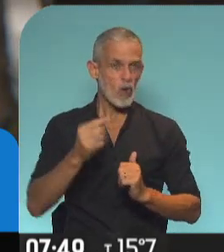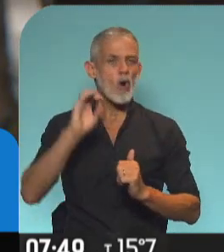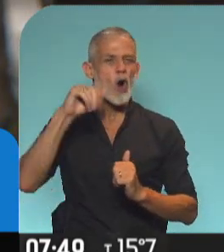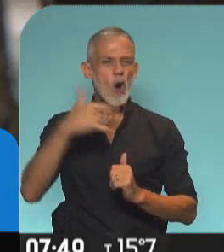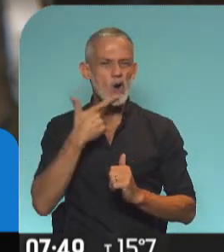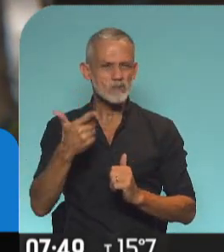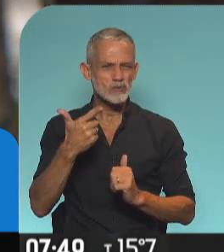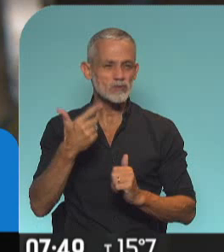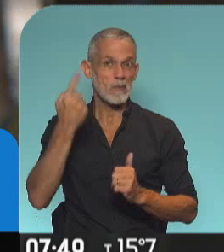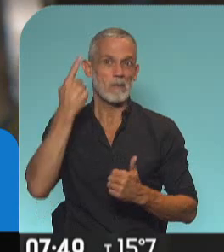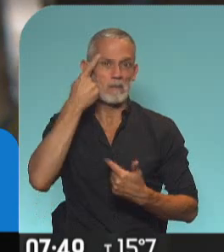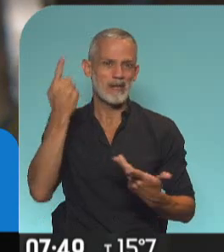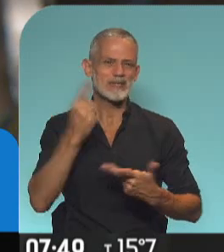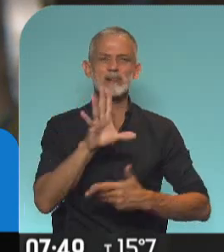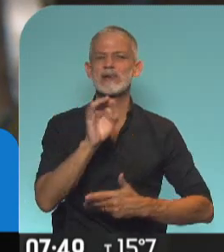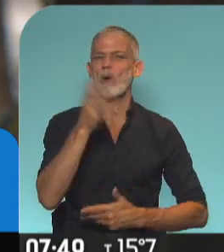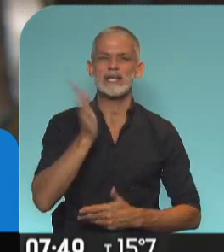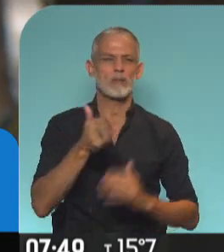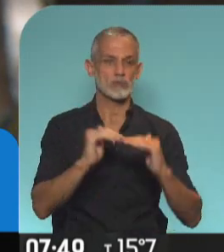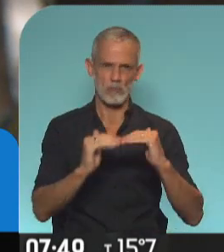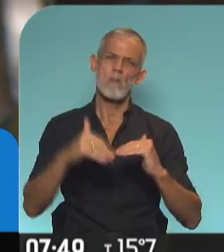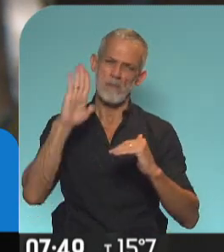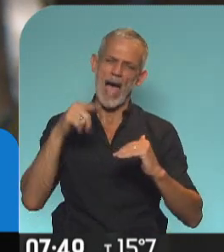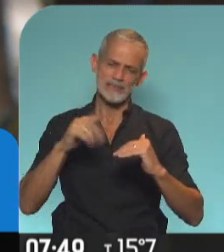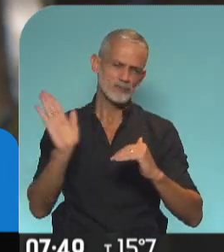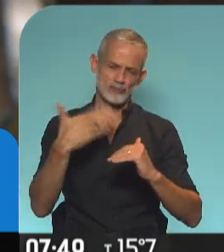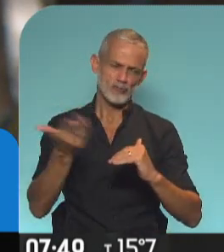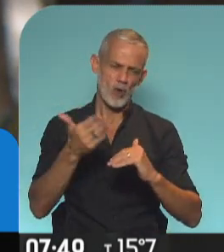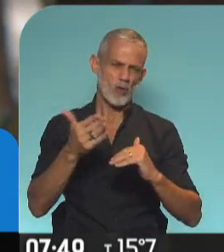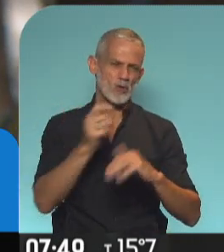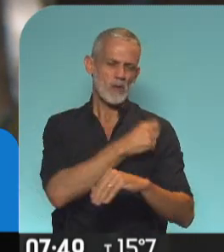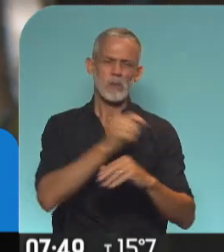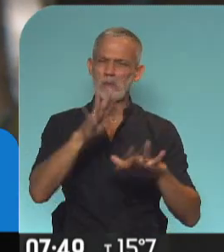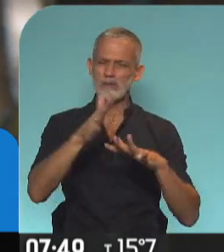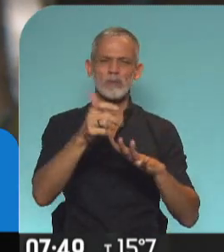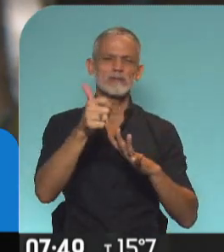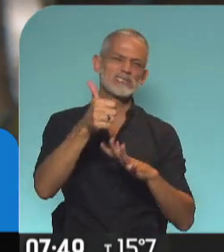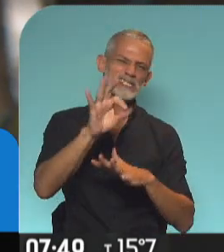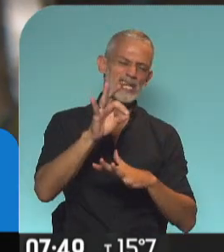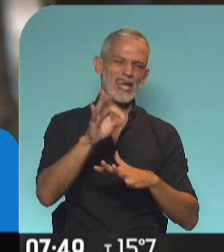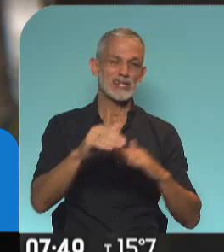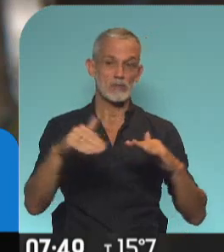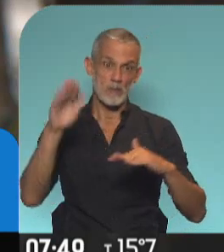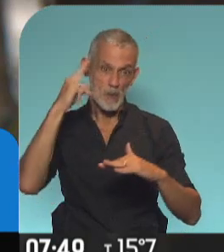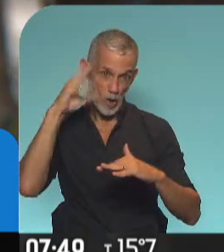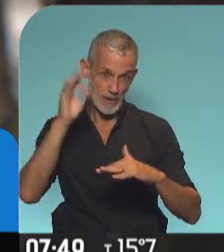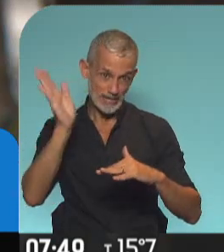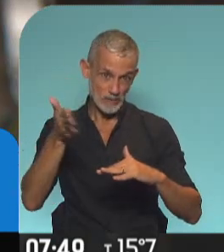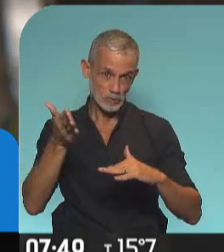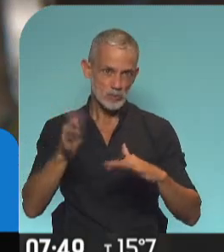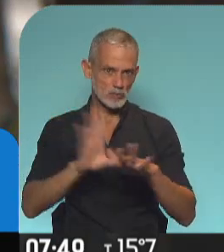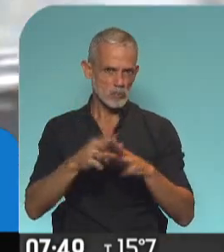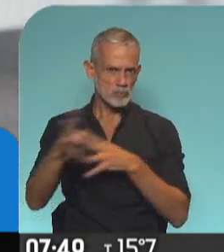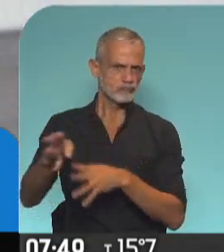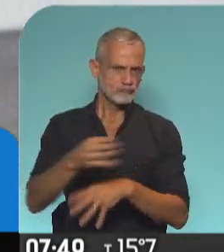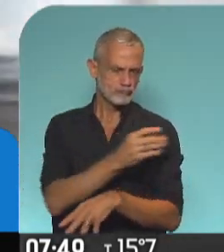Organización Mundial de la Salud pedía, que era un 50%, y estamos con vacunas que están entre el 60% y más del 90%. Así que yo